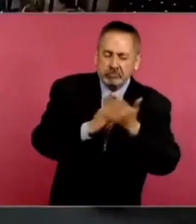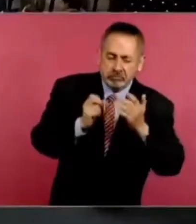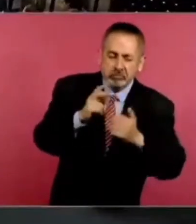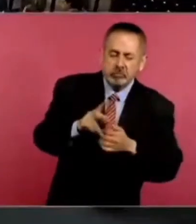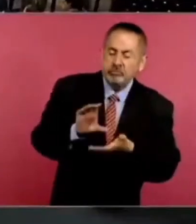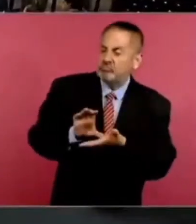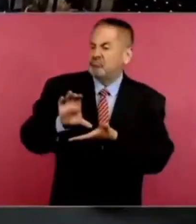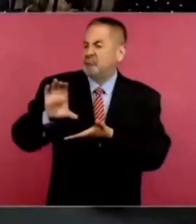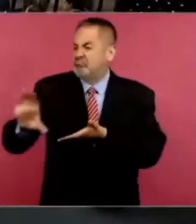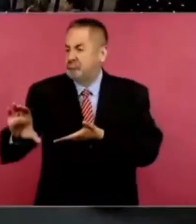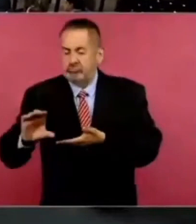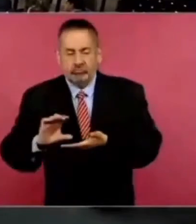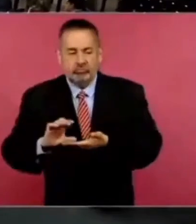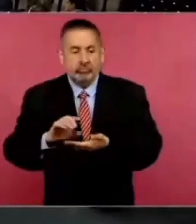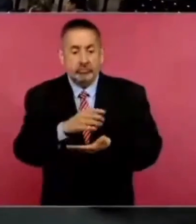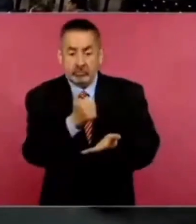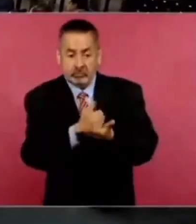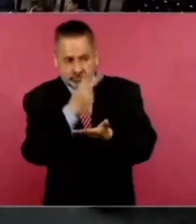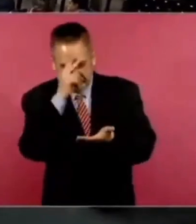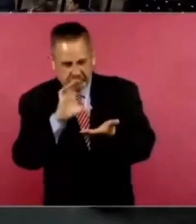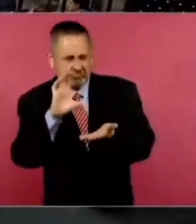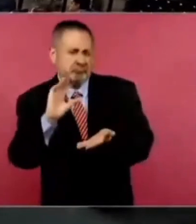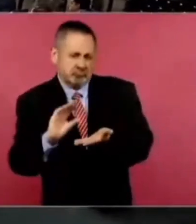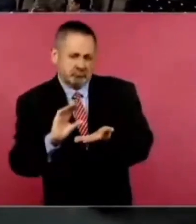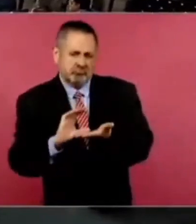antes para